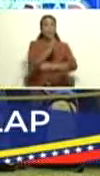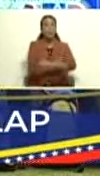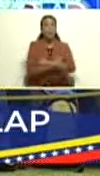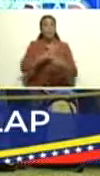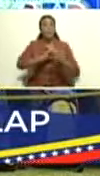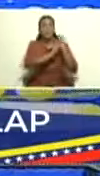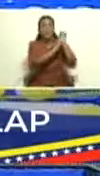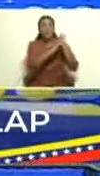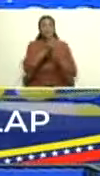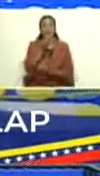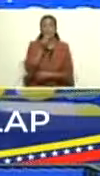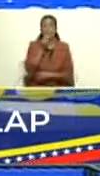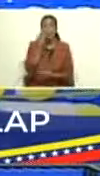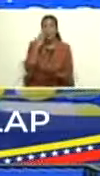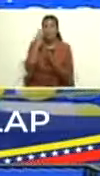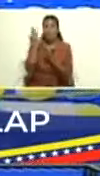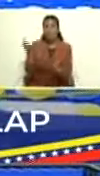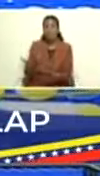misión Alimentación.